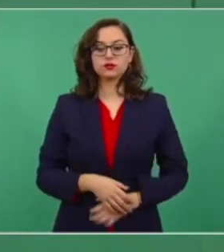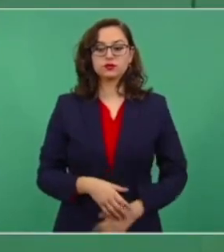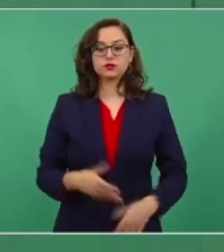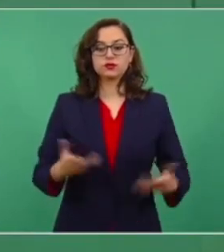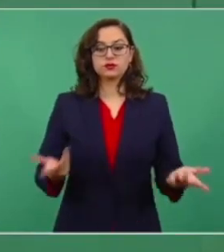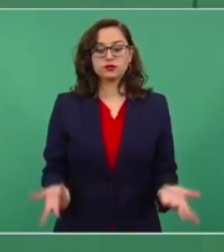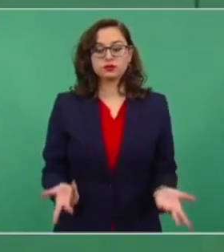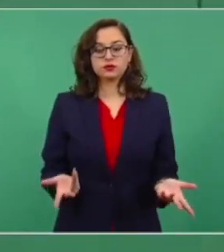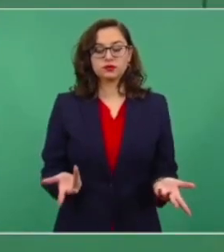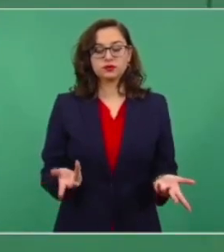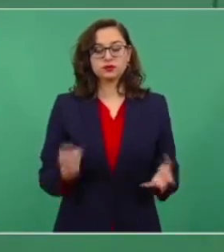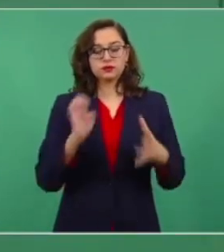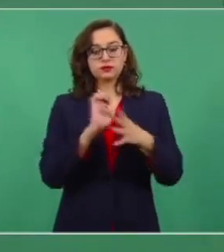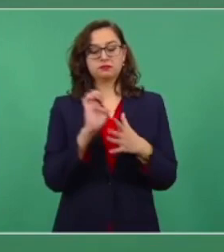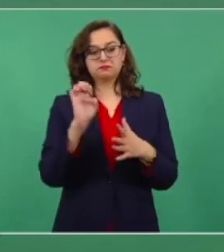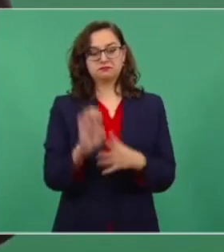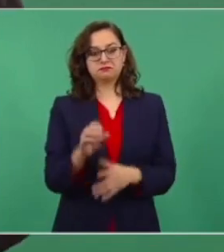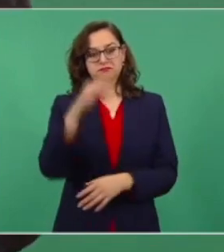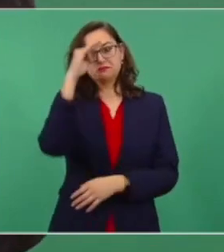deberían